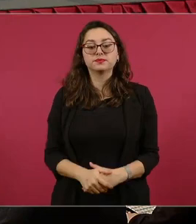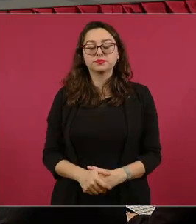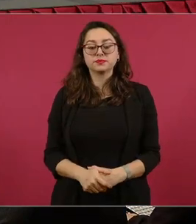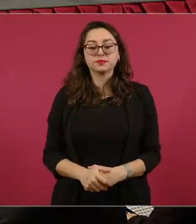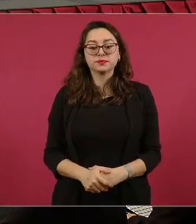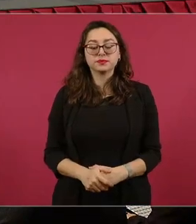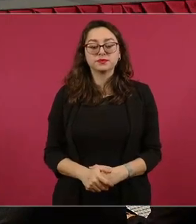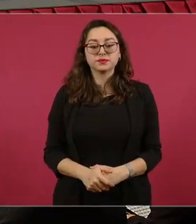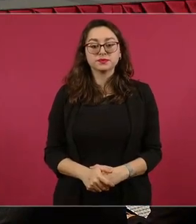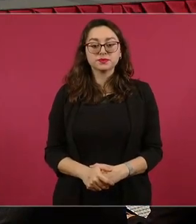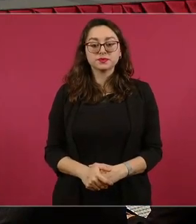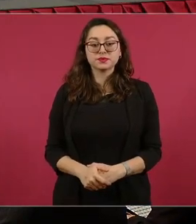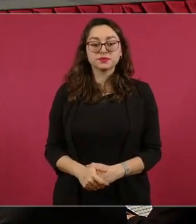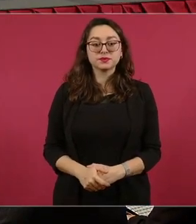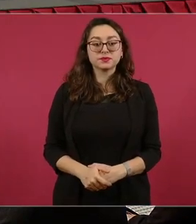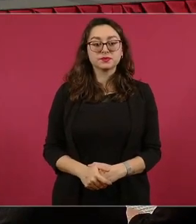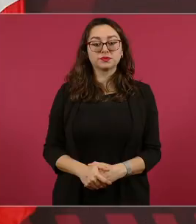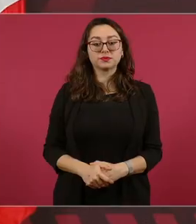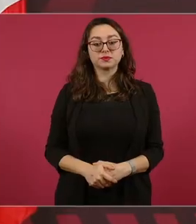No,